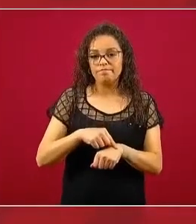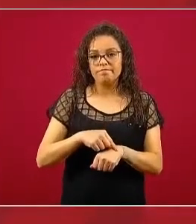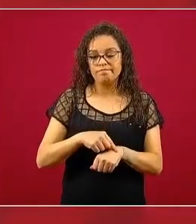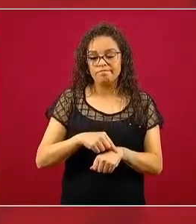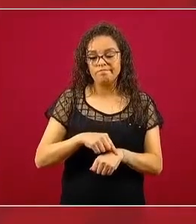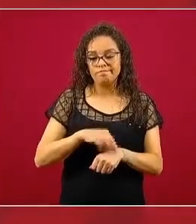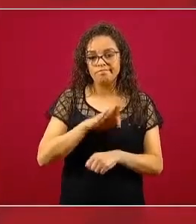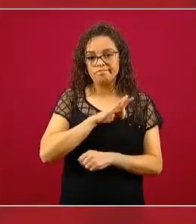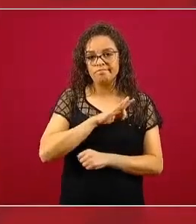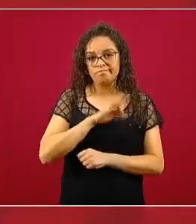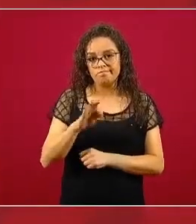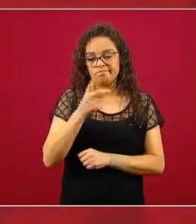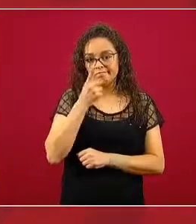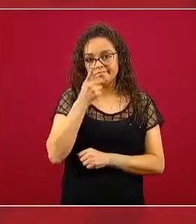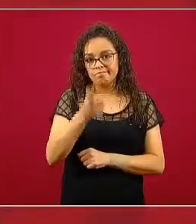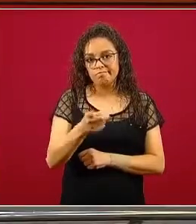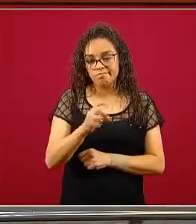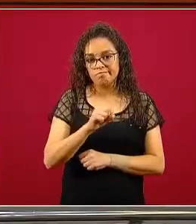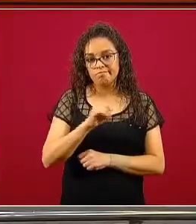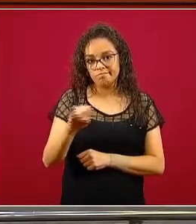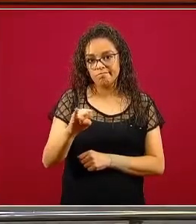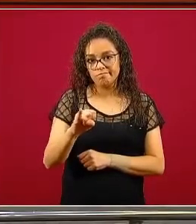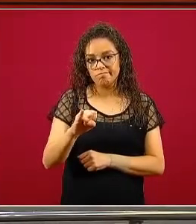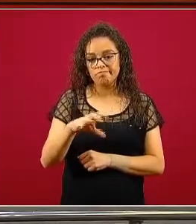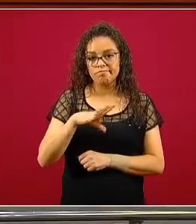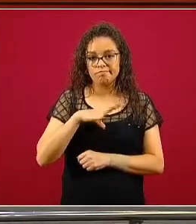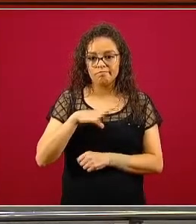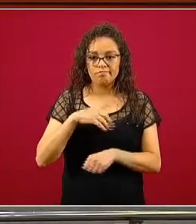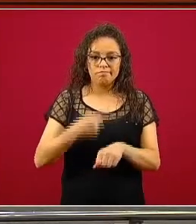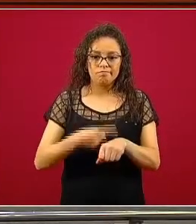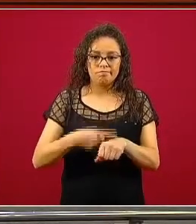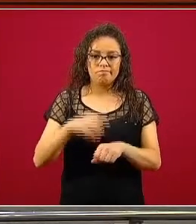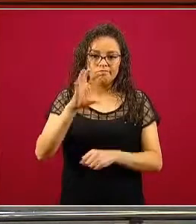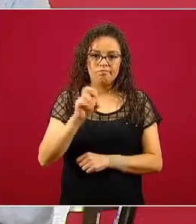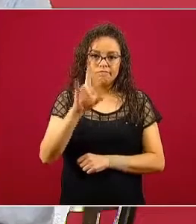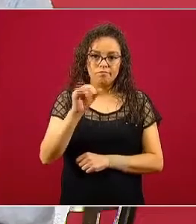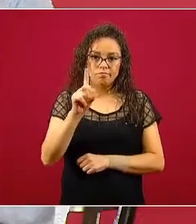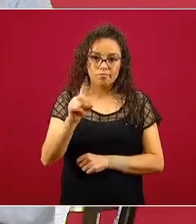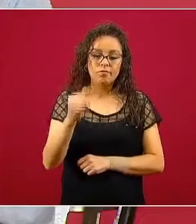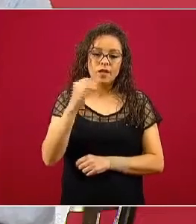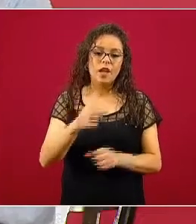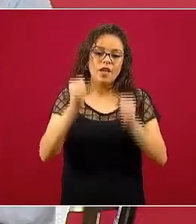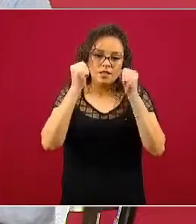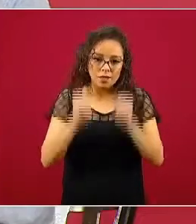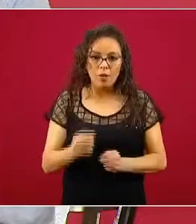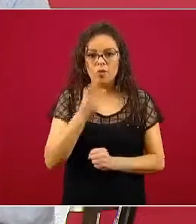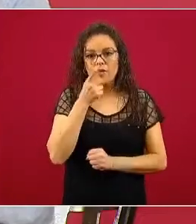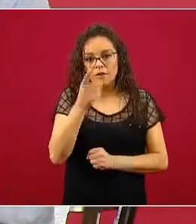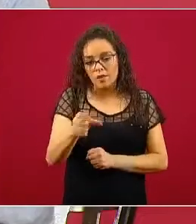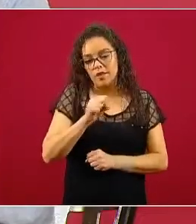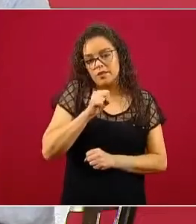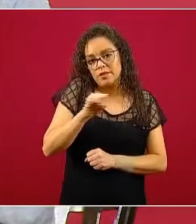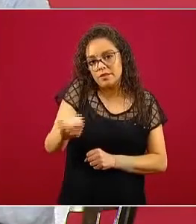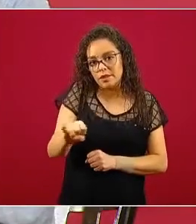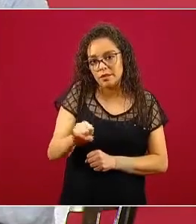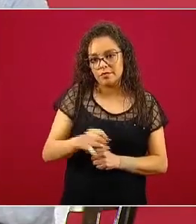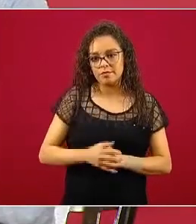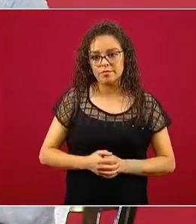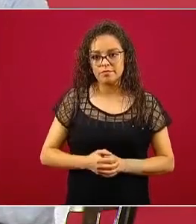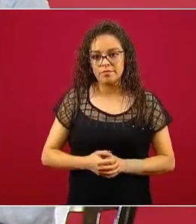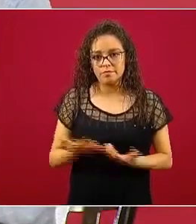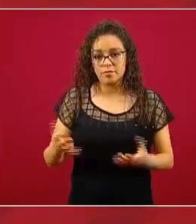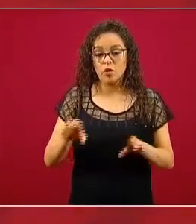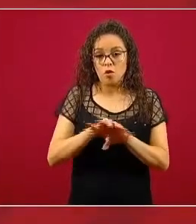una complicación de COVID. Desde luego, confirmar el caso de enfermedad usando las pruebas